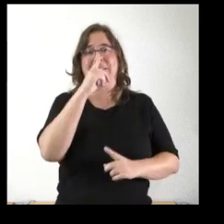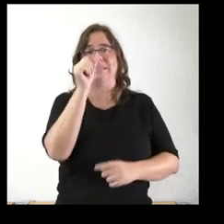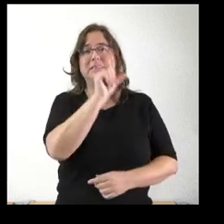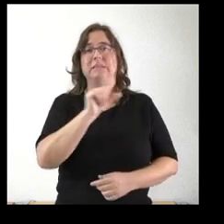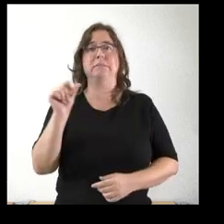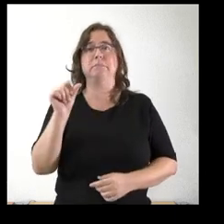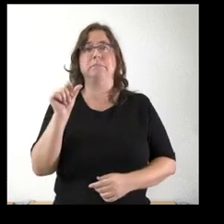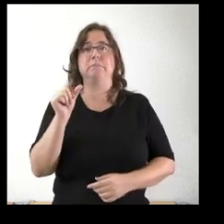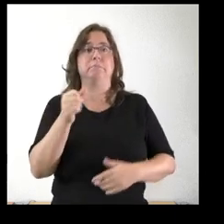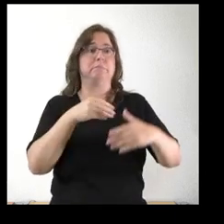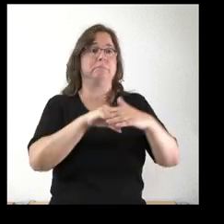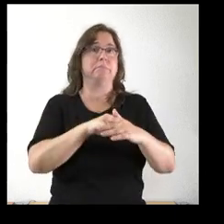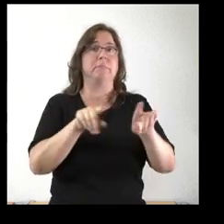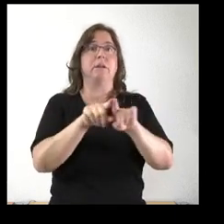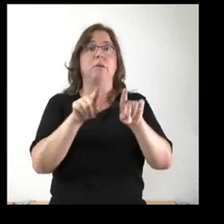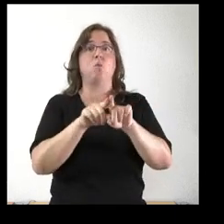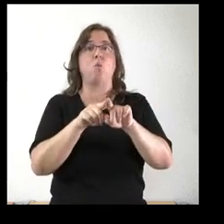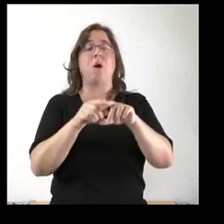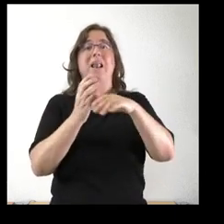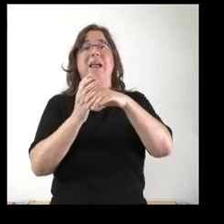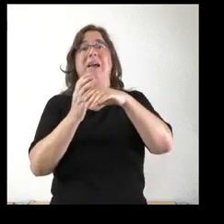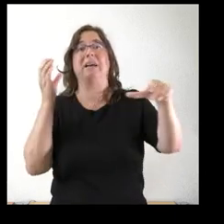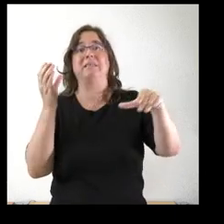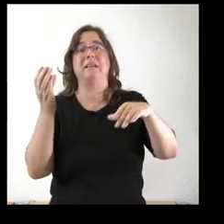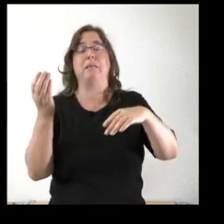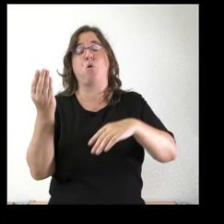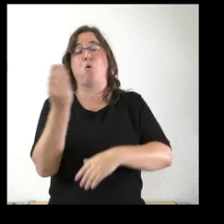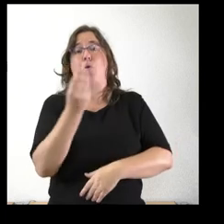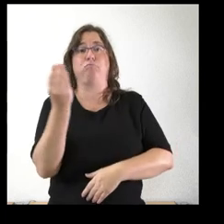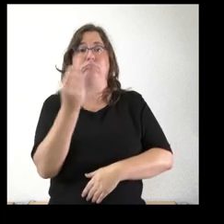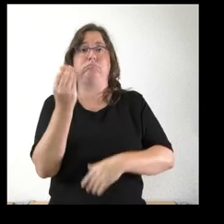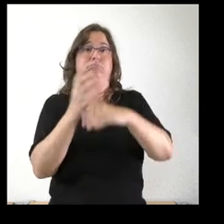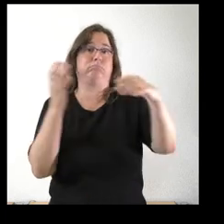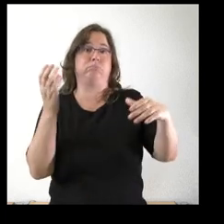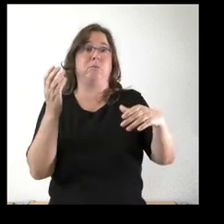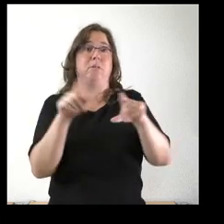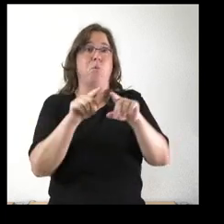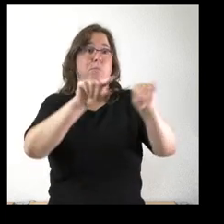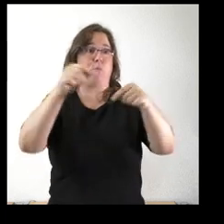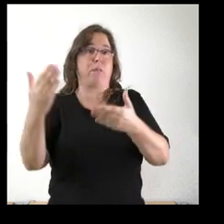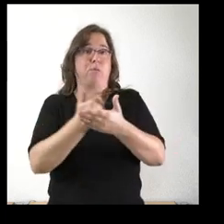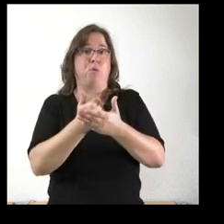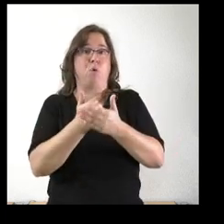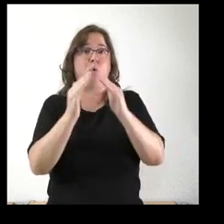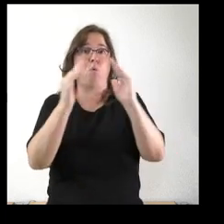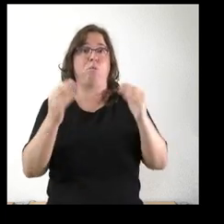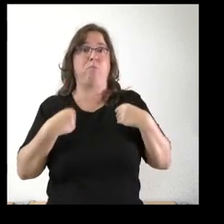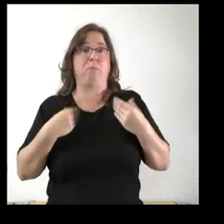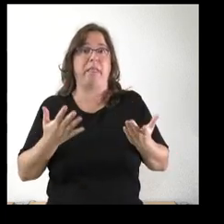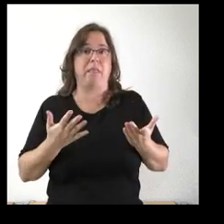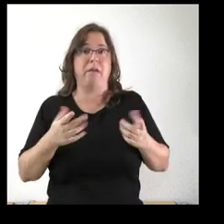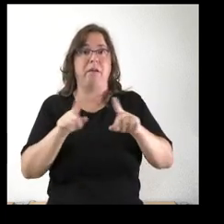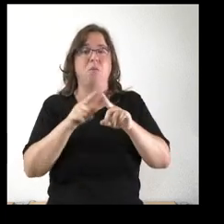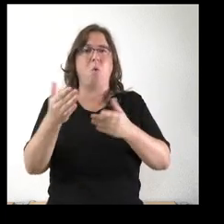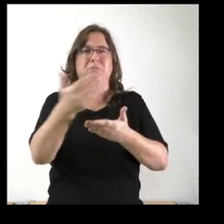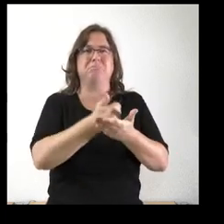hay inversiones como la estación de autobuses que se hacen en todas las provincias, o inversiones como la vivienda en Garray y en algún municipio